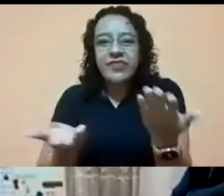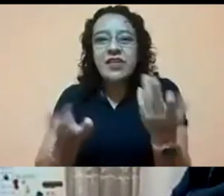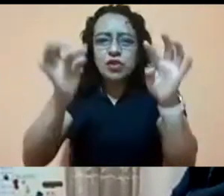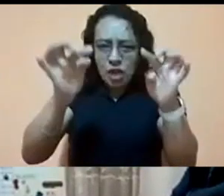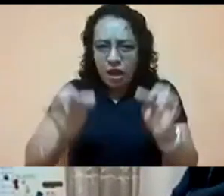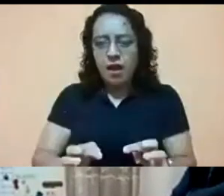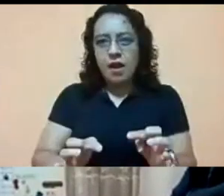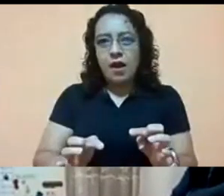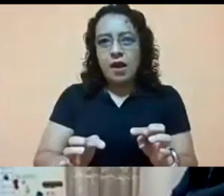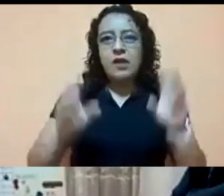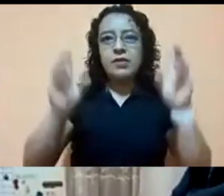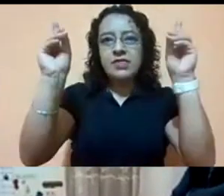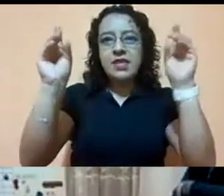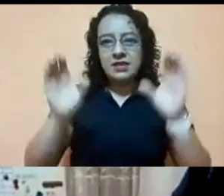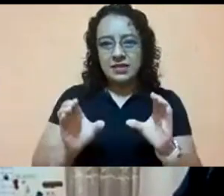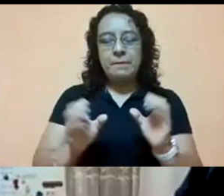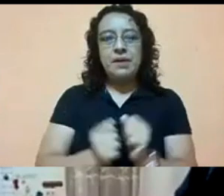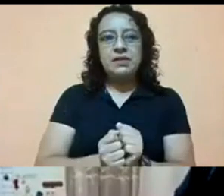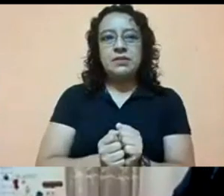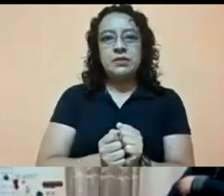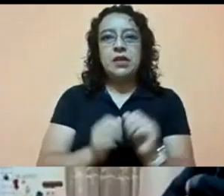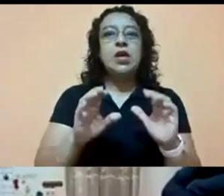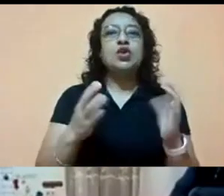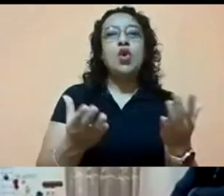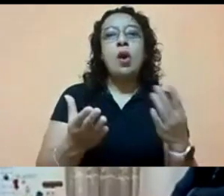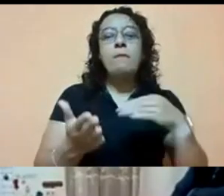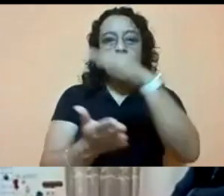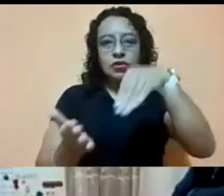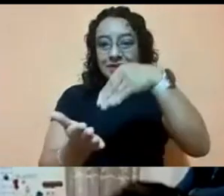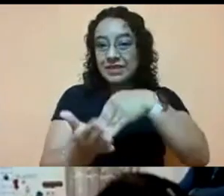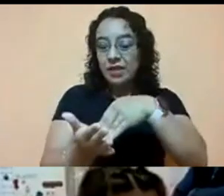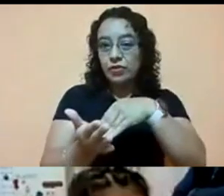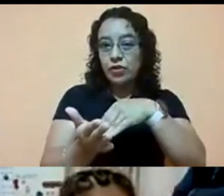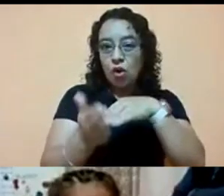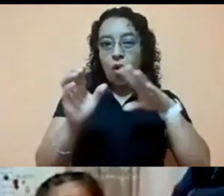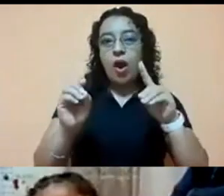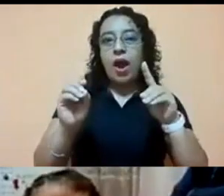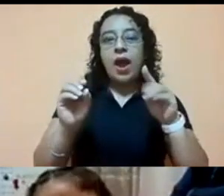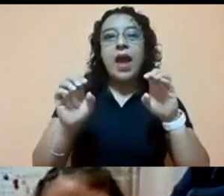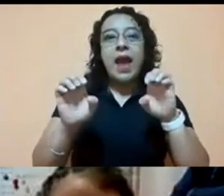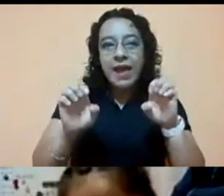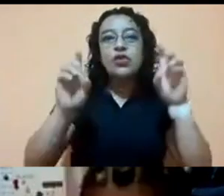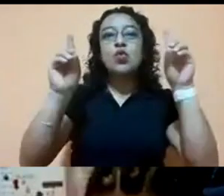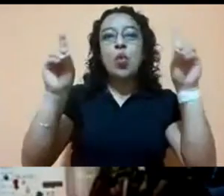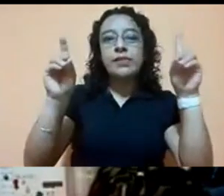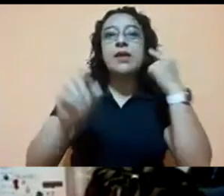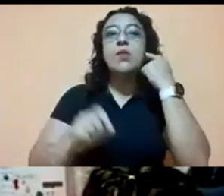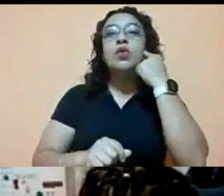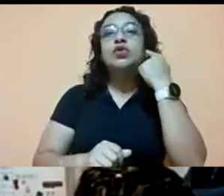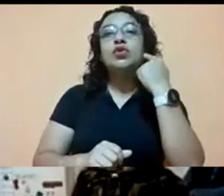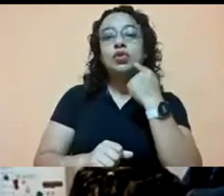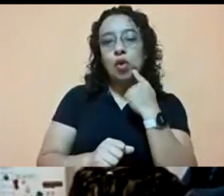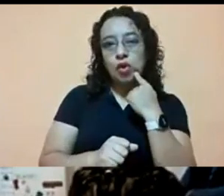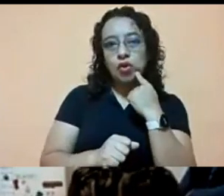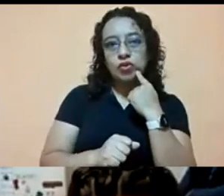discapacidad. Como centro educativo para niños sordos, centro educativo técnico inclusivo en